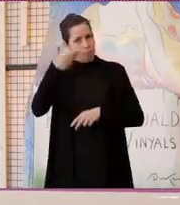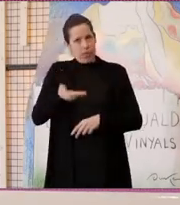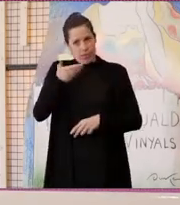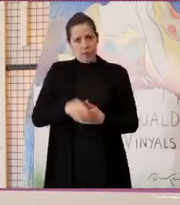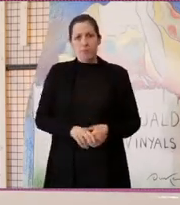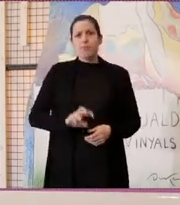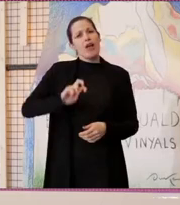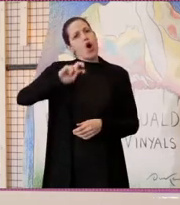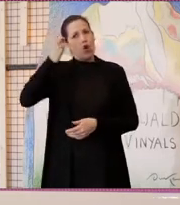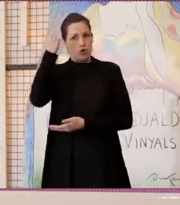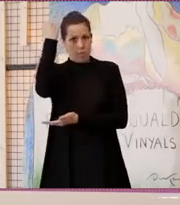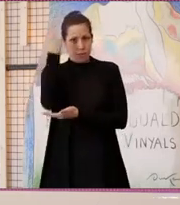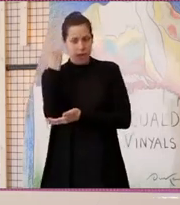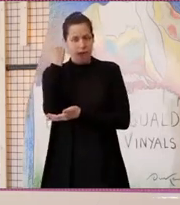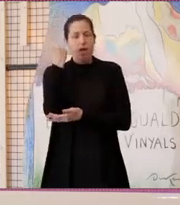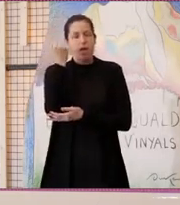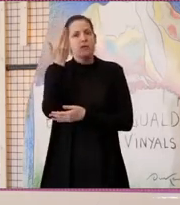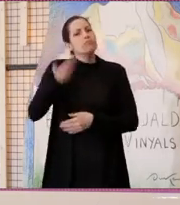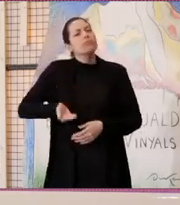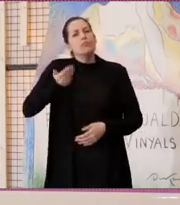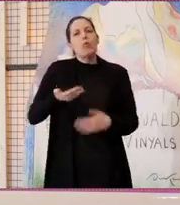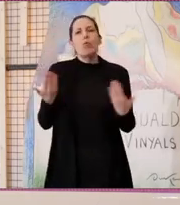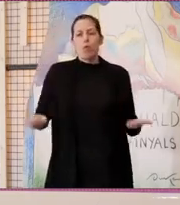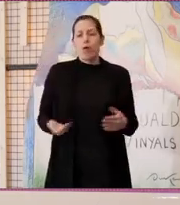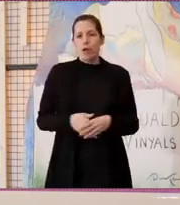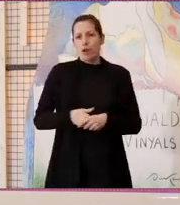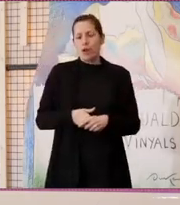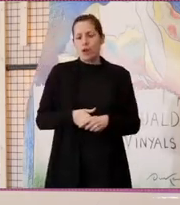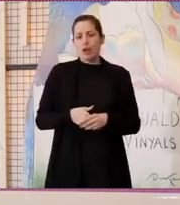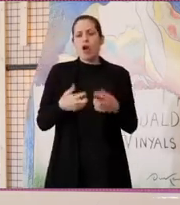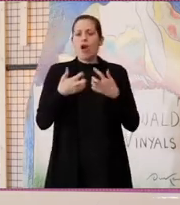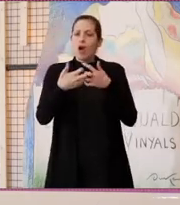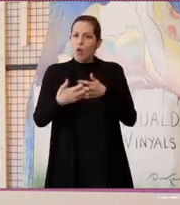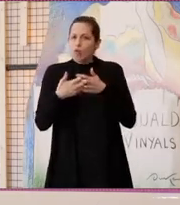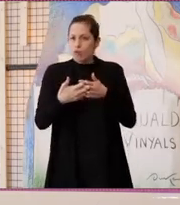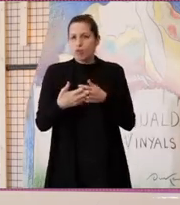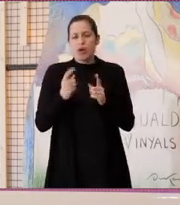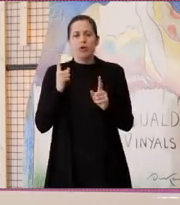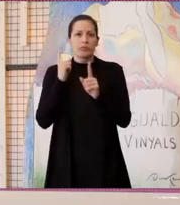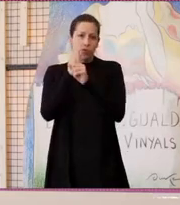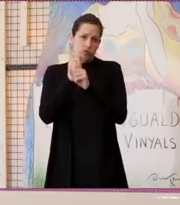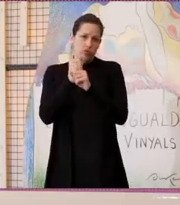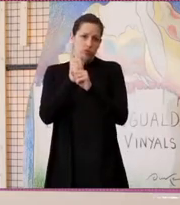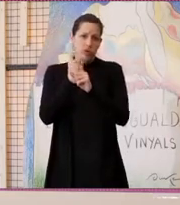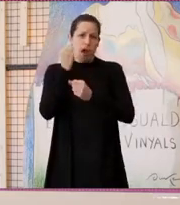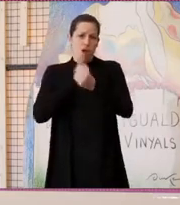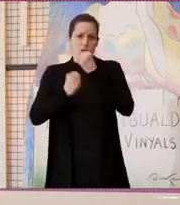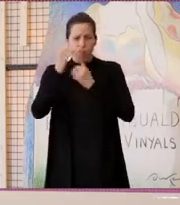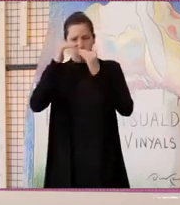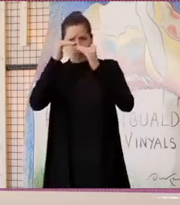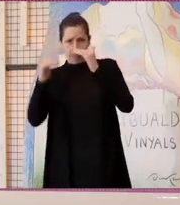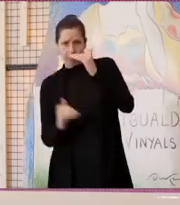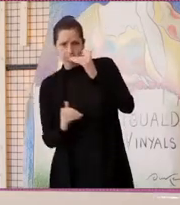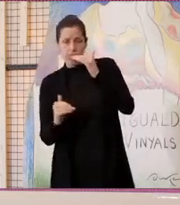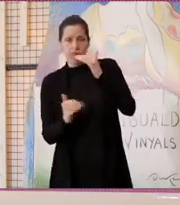otro Pilar que hemos abierto ha sido la lucha frente a la desigualdad económica y Asturias bueno